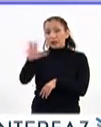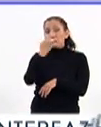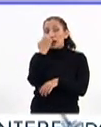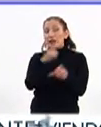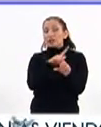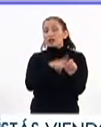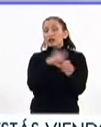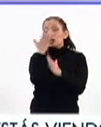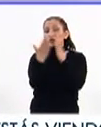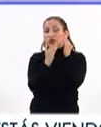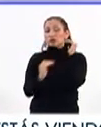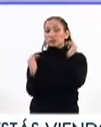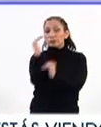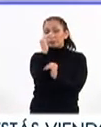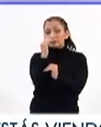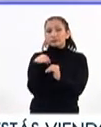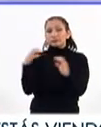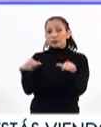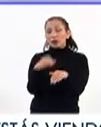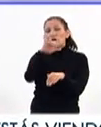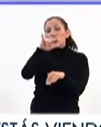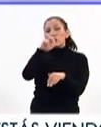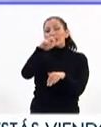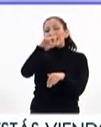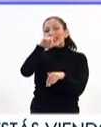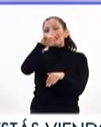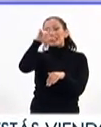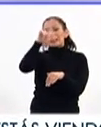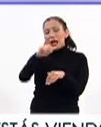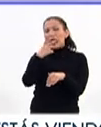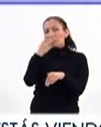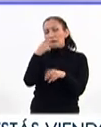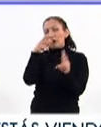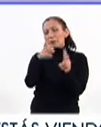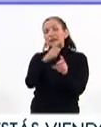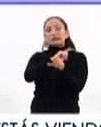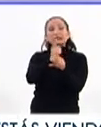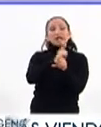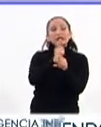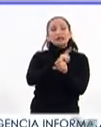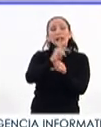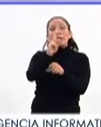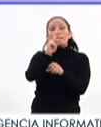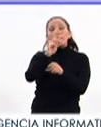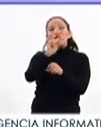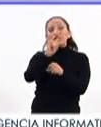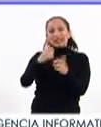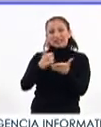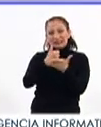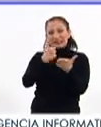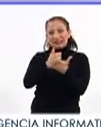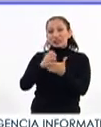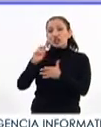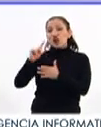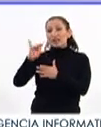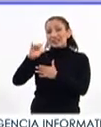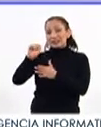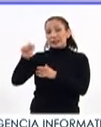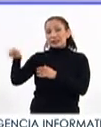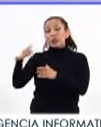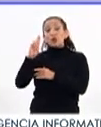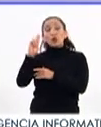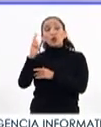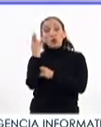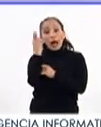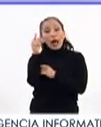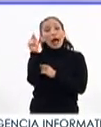Escuela Nacional de Estudios Superiores, Unidad Juriquilla, con quien hablaremos de la licenciatura en prótesis y órtesis y que precisamente la